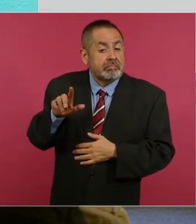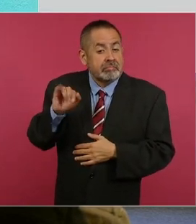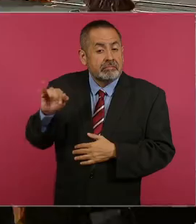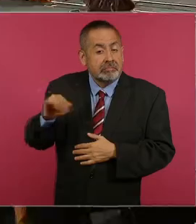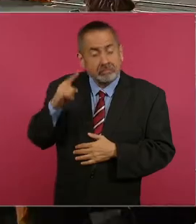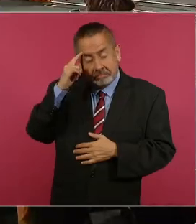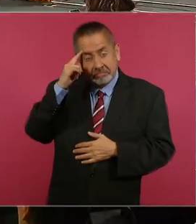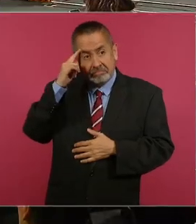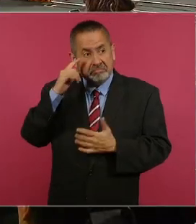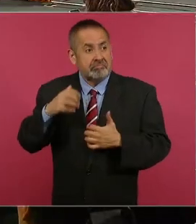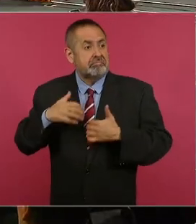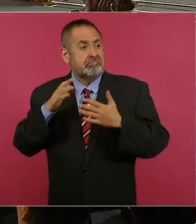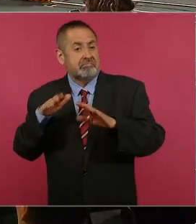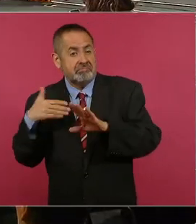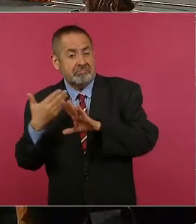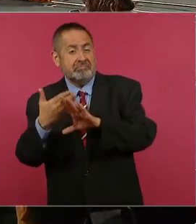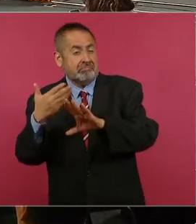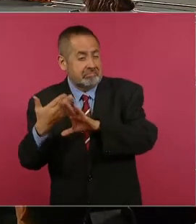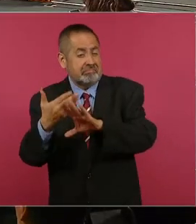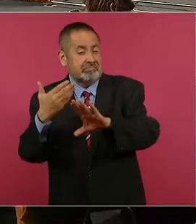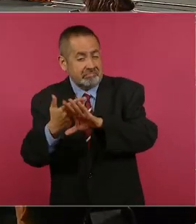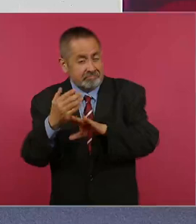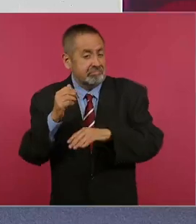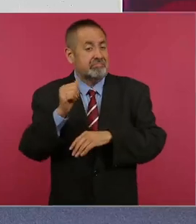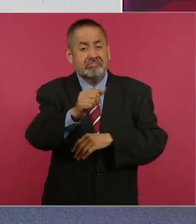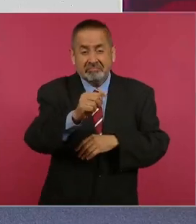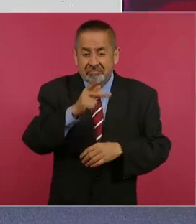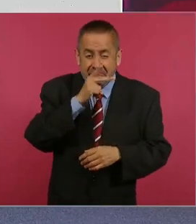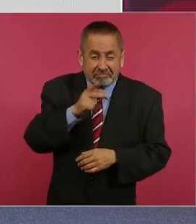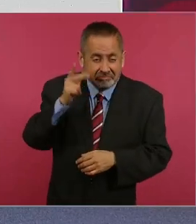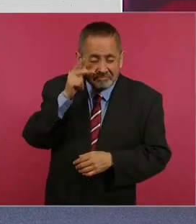con todo al Papa Francisco. Ya se pueden imaginar